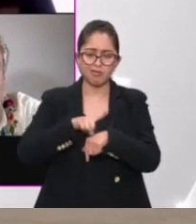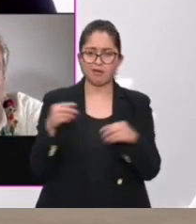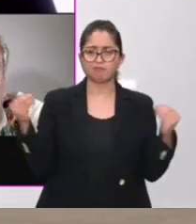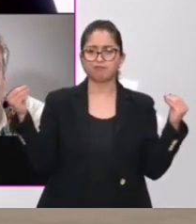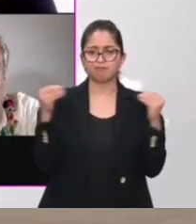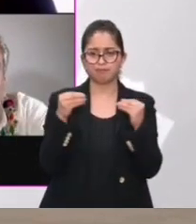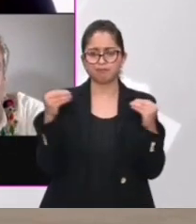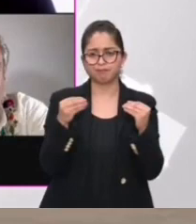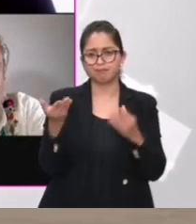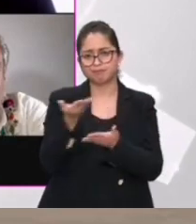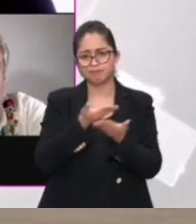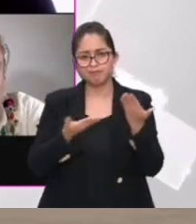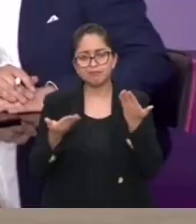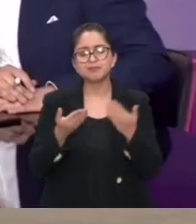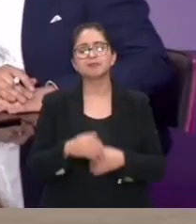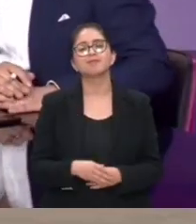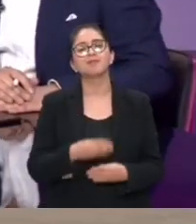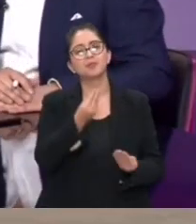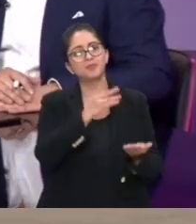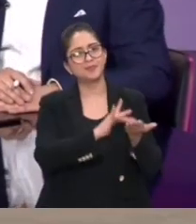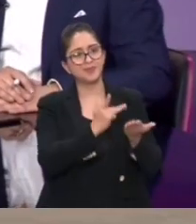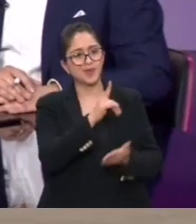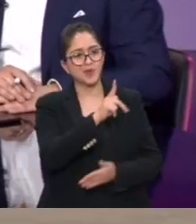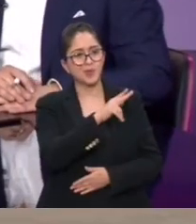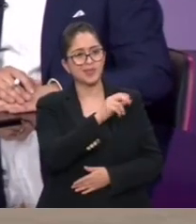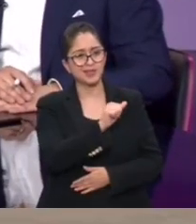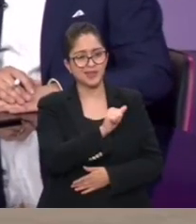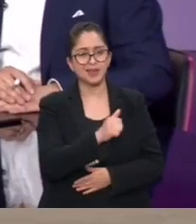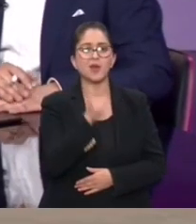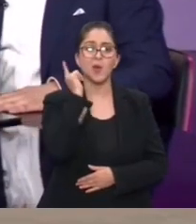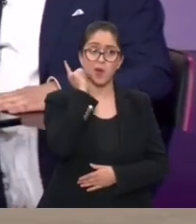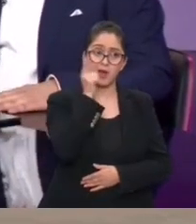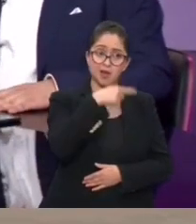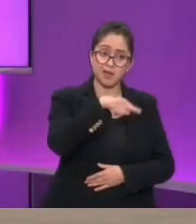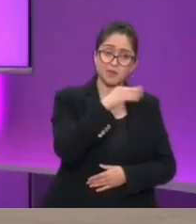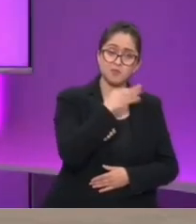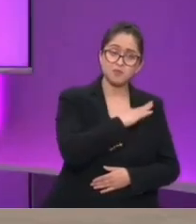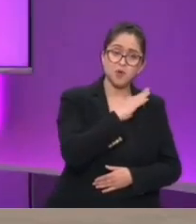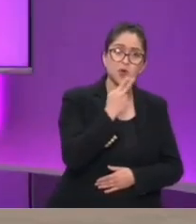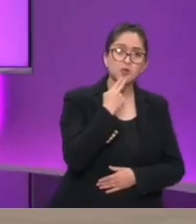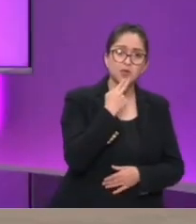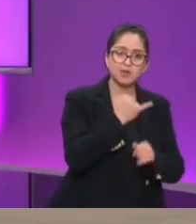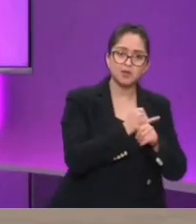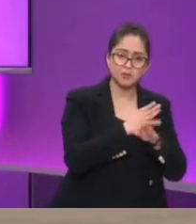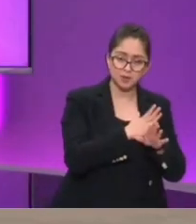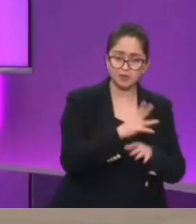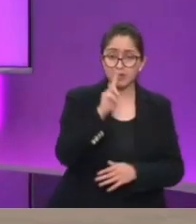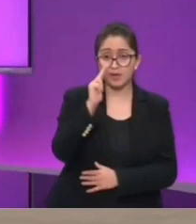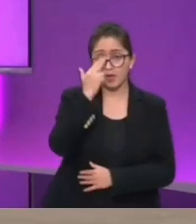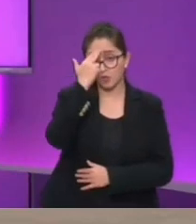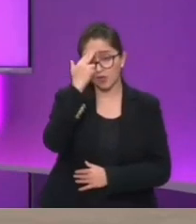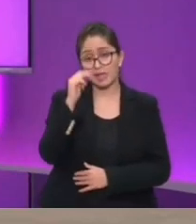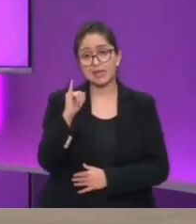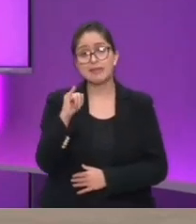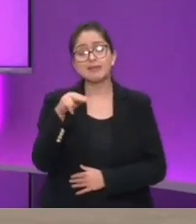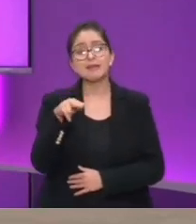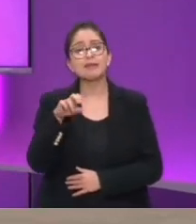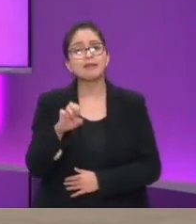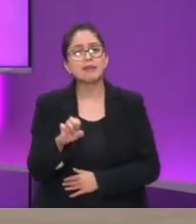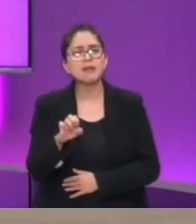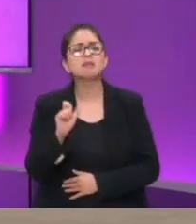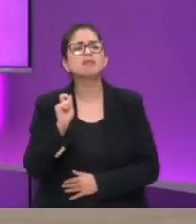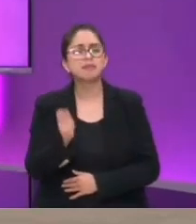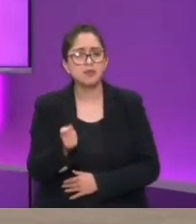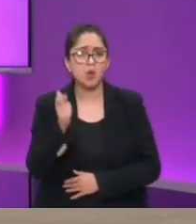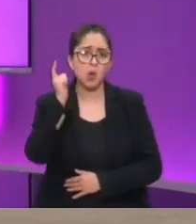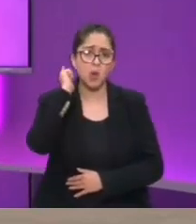este espacio virtual. Gracias, Luisa. Gracias, ojalá haya sido útil. Y recuerde que el Instituto Nacional Electoral